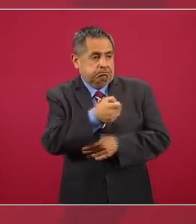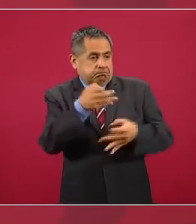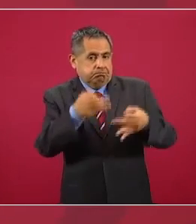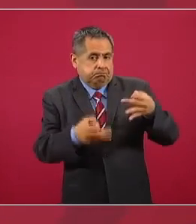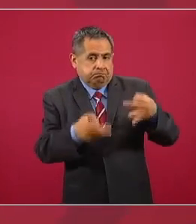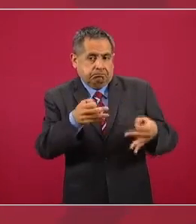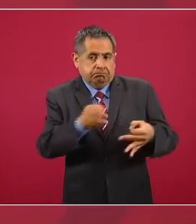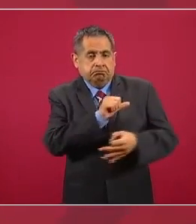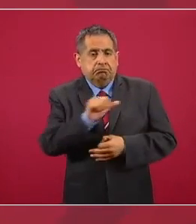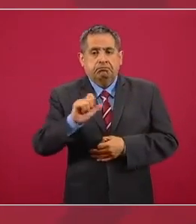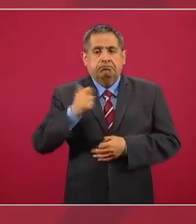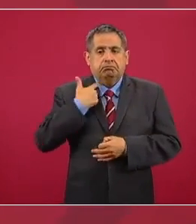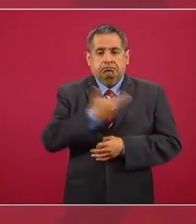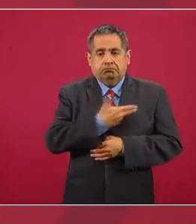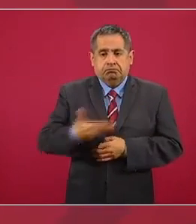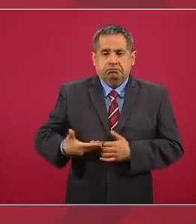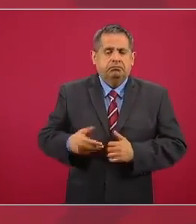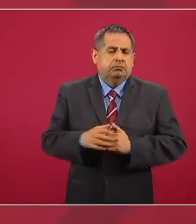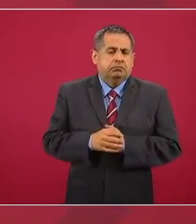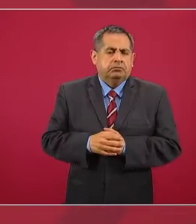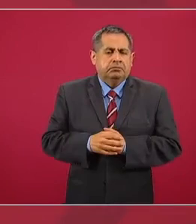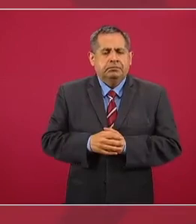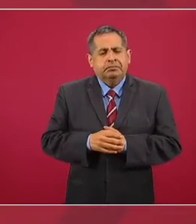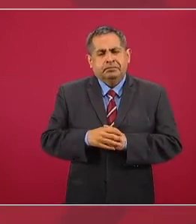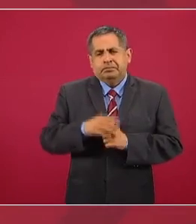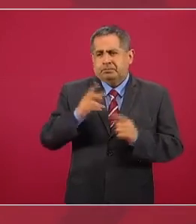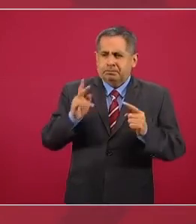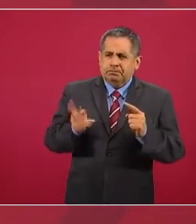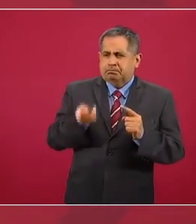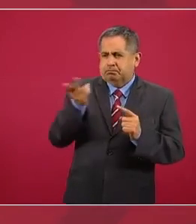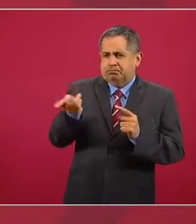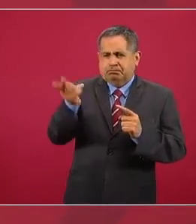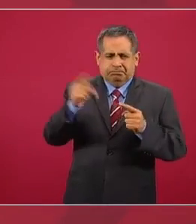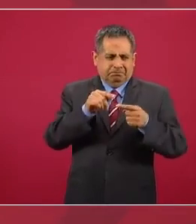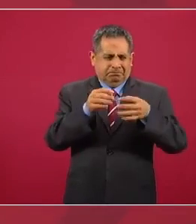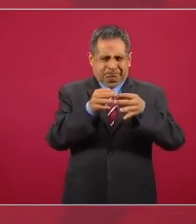a los expresidentes. La pregunta está